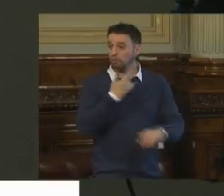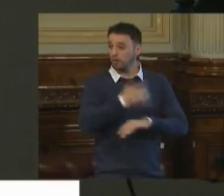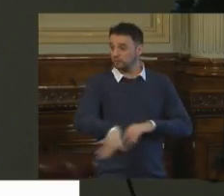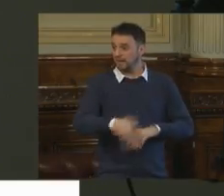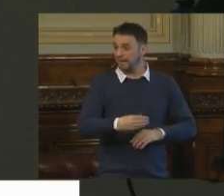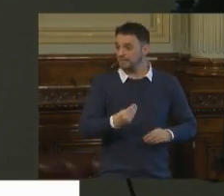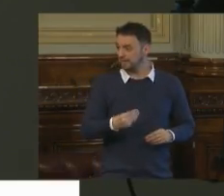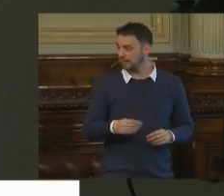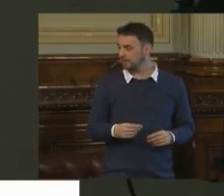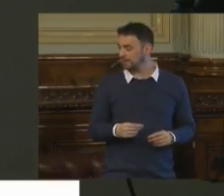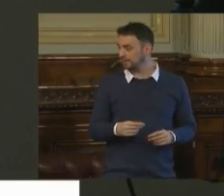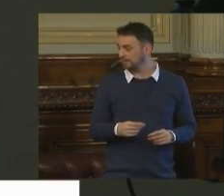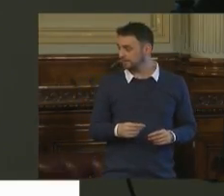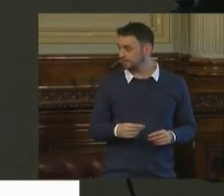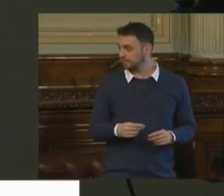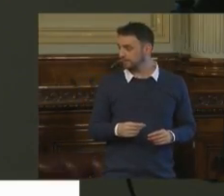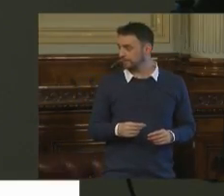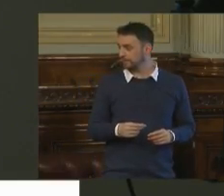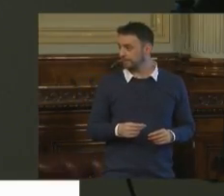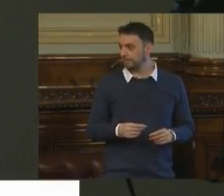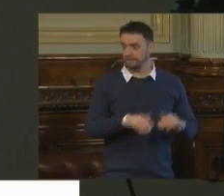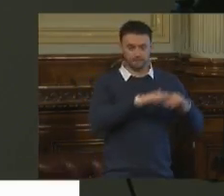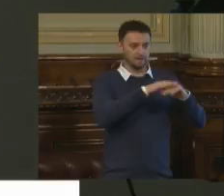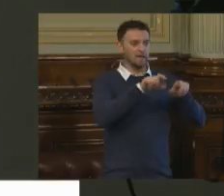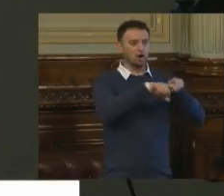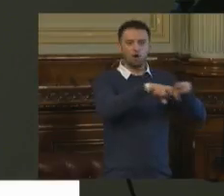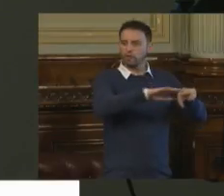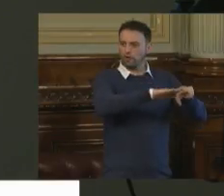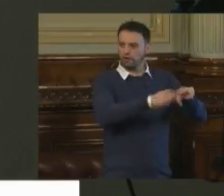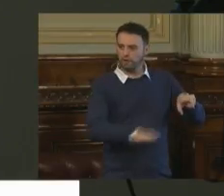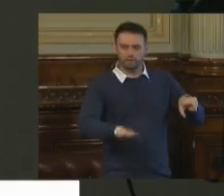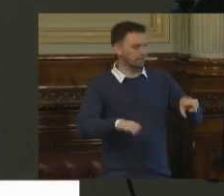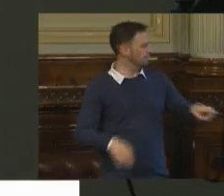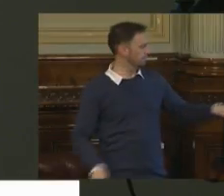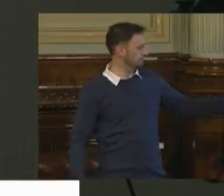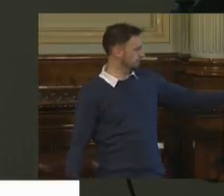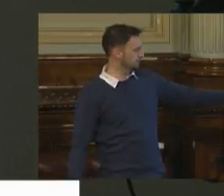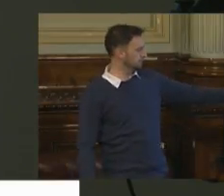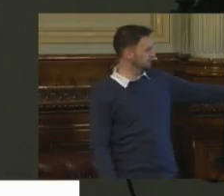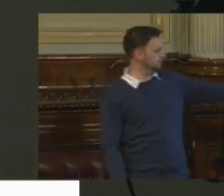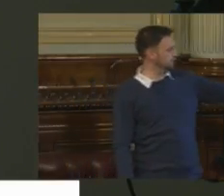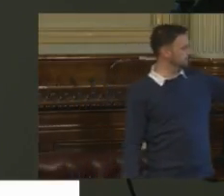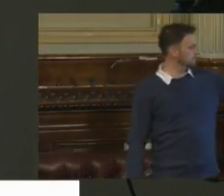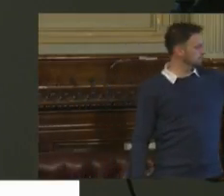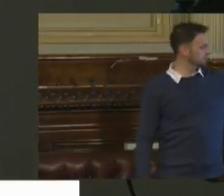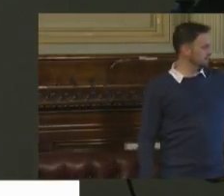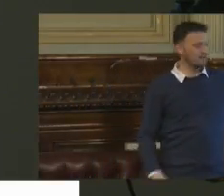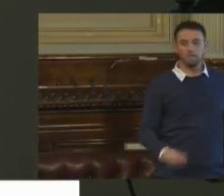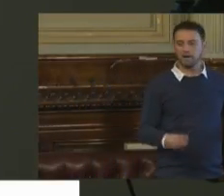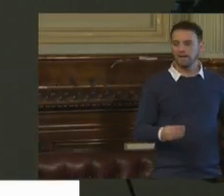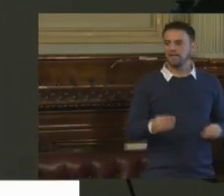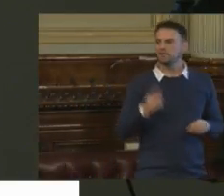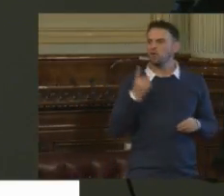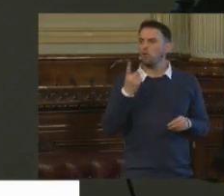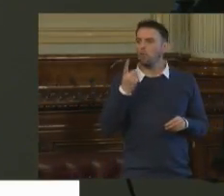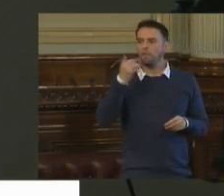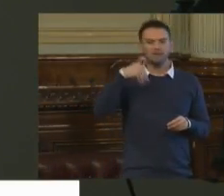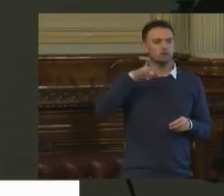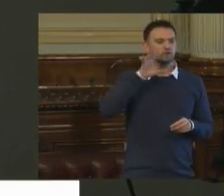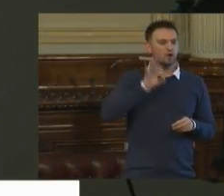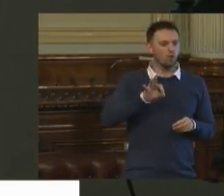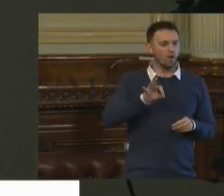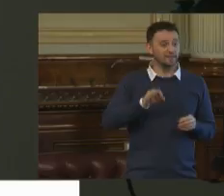a ver las calles los rebajes de cordón para la ciudad de ruedas más o menos de un metro